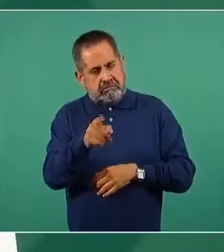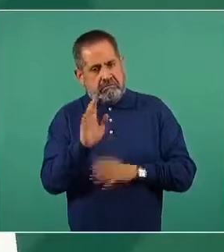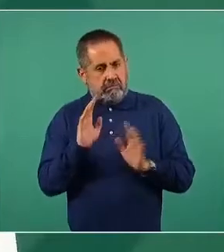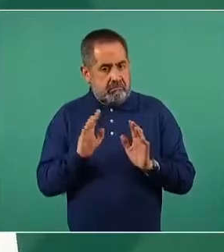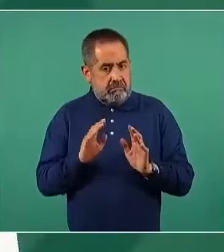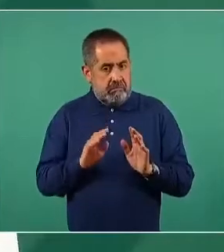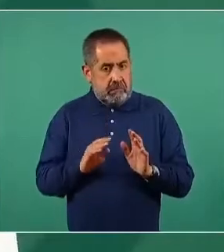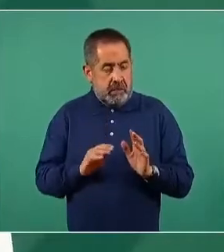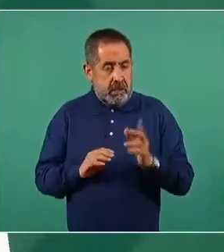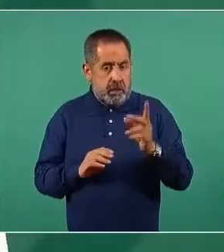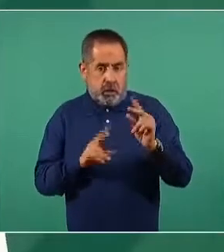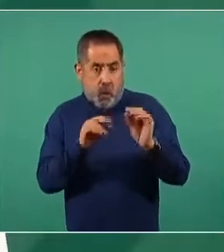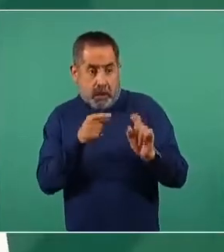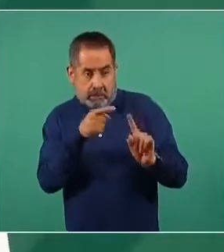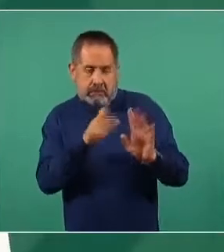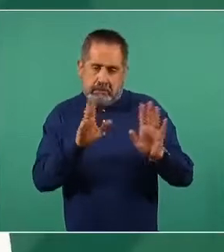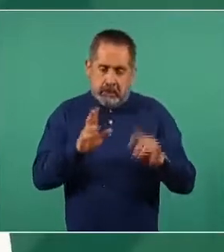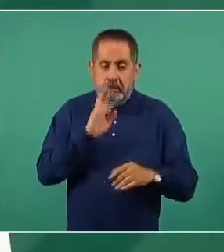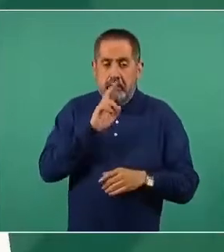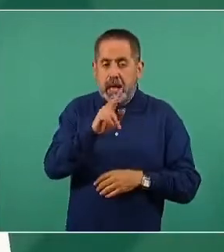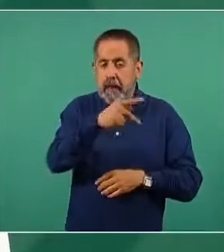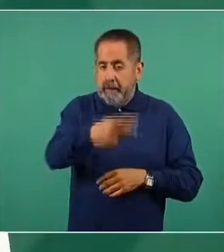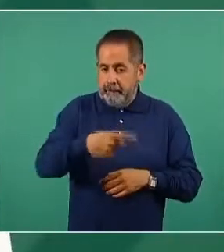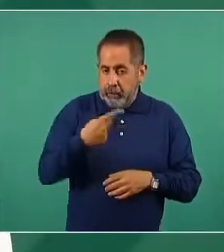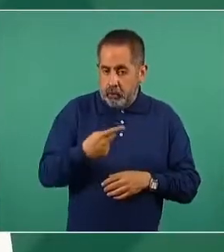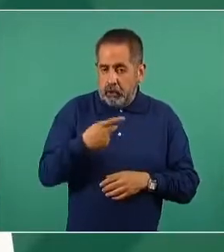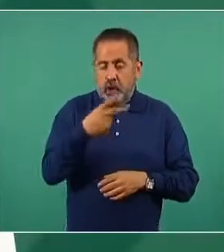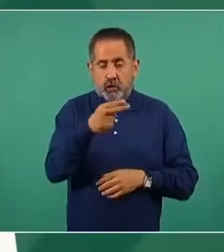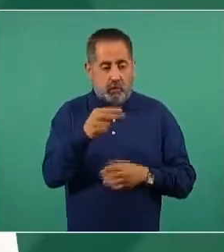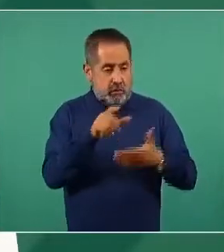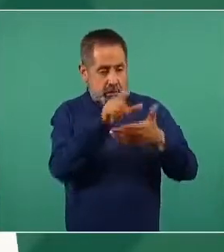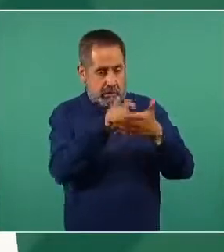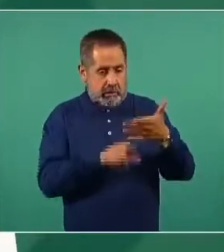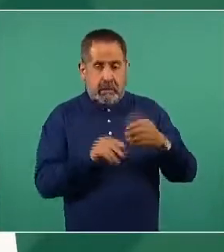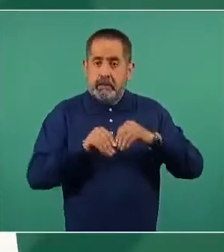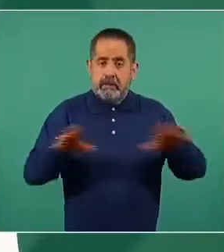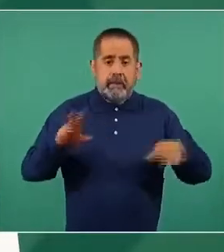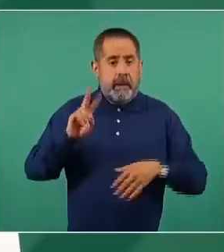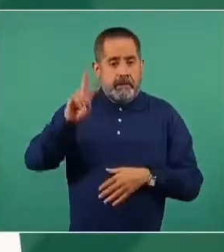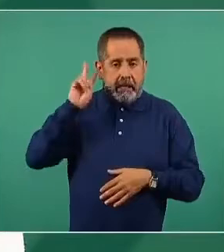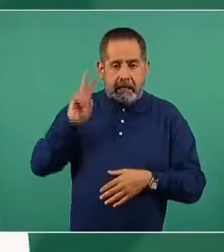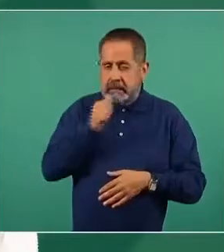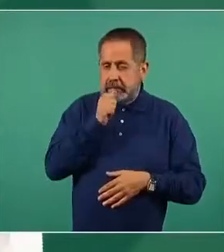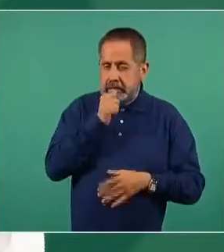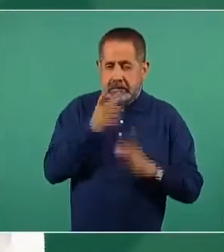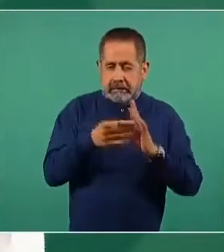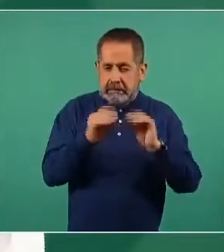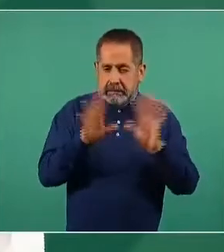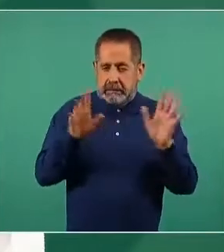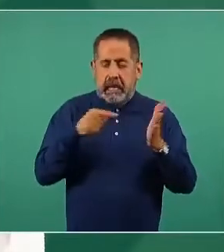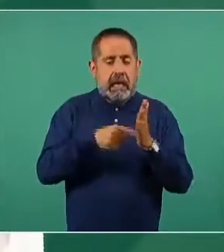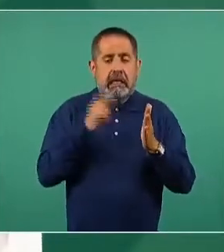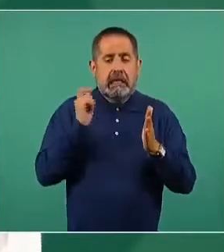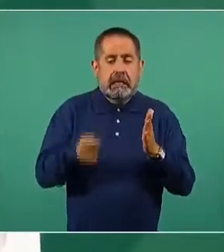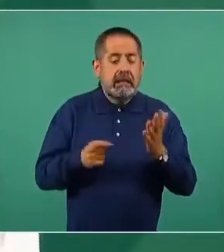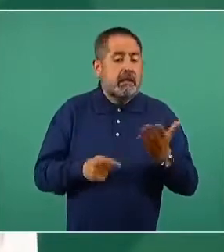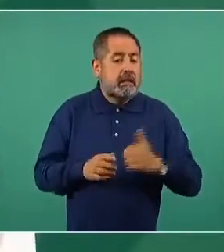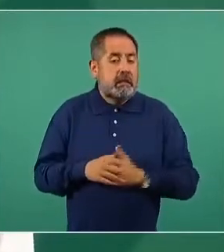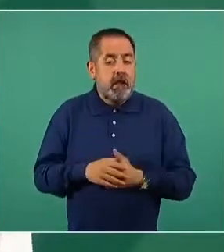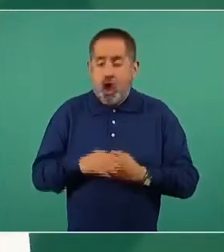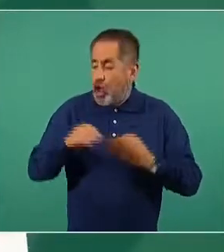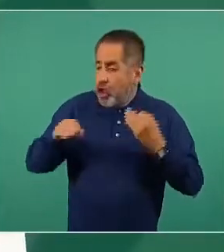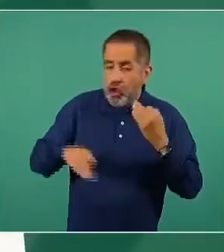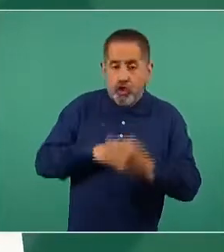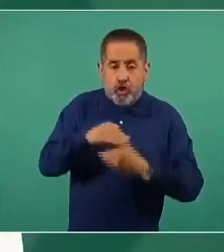reserva que no sea el caso, en su pregunta y en su nota del viernes pasado no está claro, es que todas